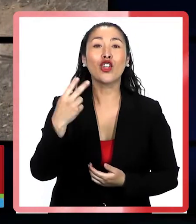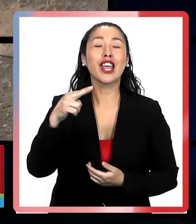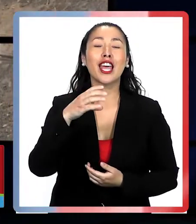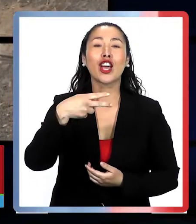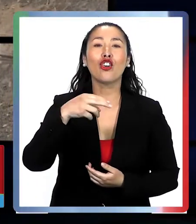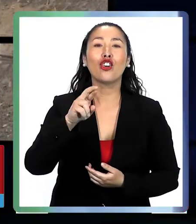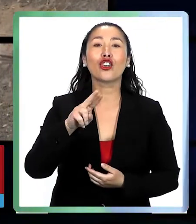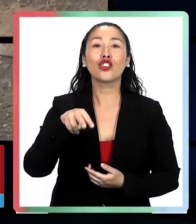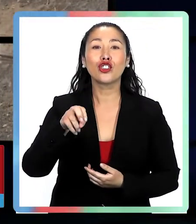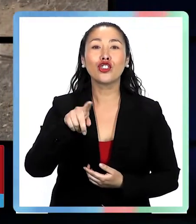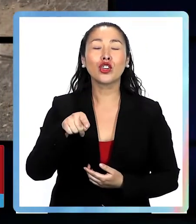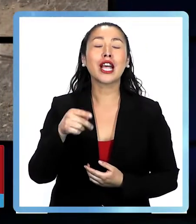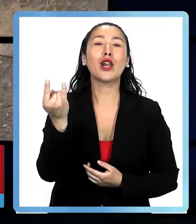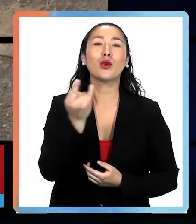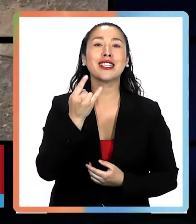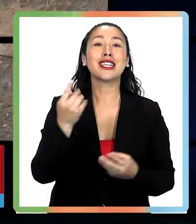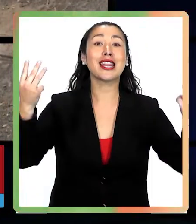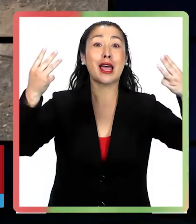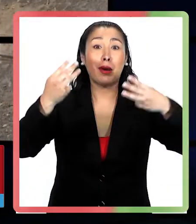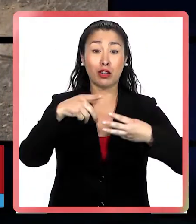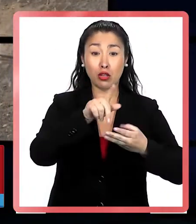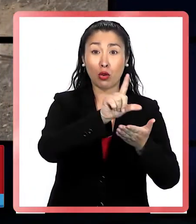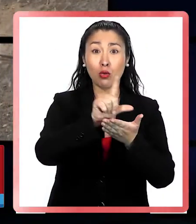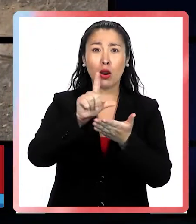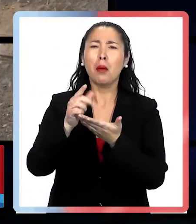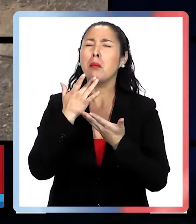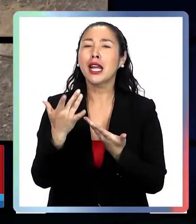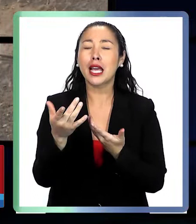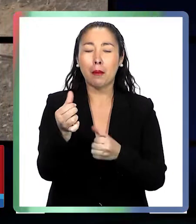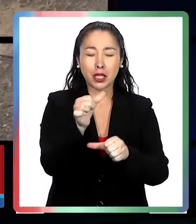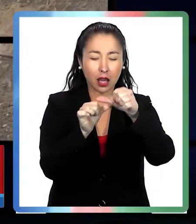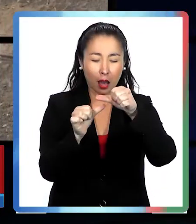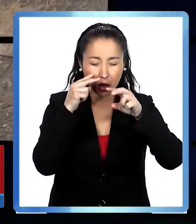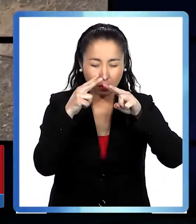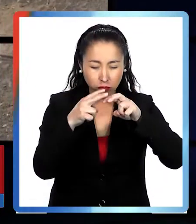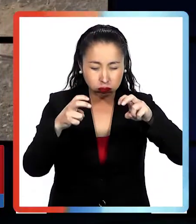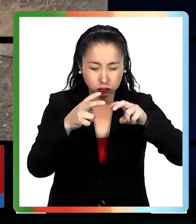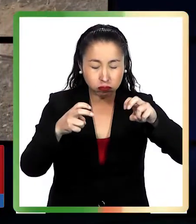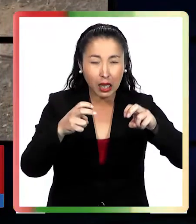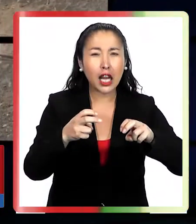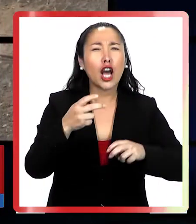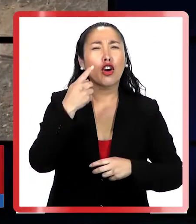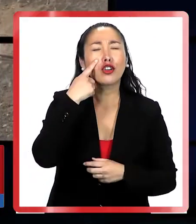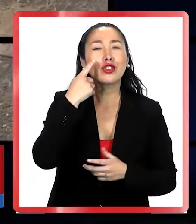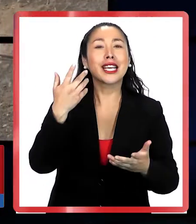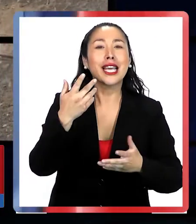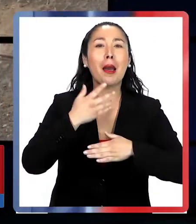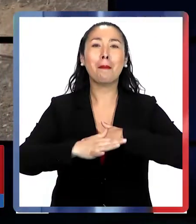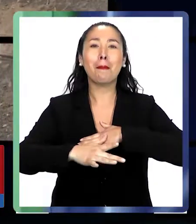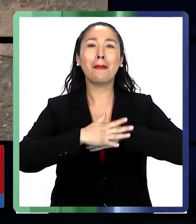la Universidad de Magallanes. Estas instalaciones funcionarán como laboratorio para estudiar el fenómeno conocido